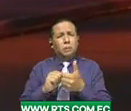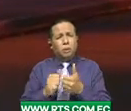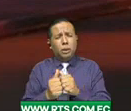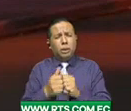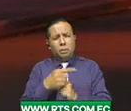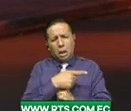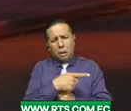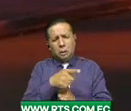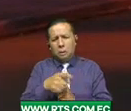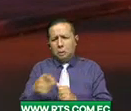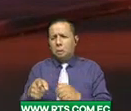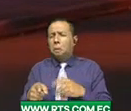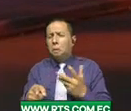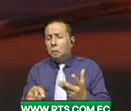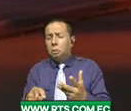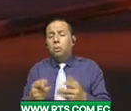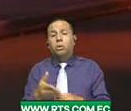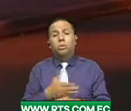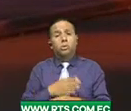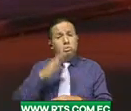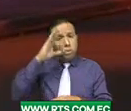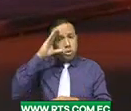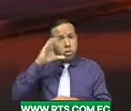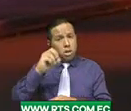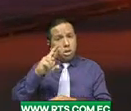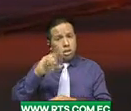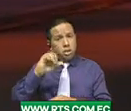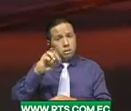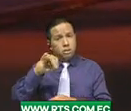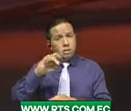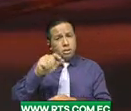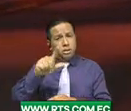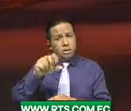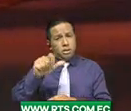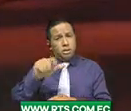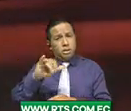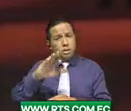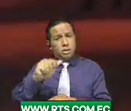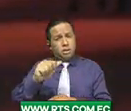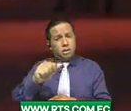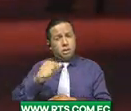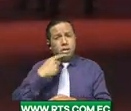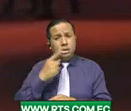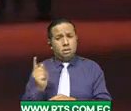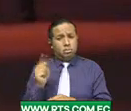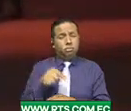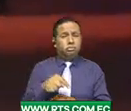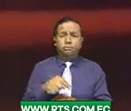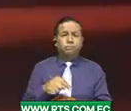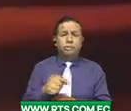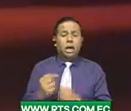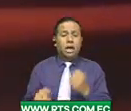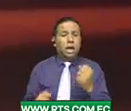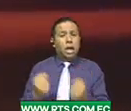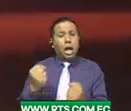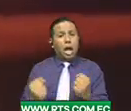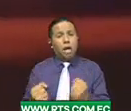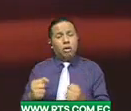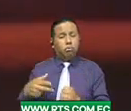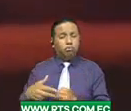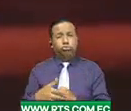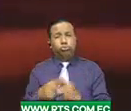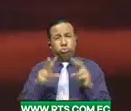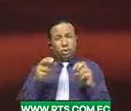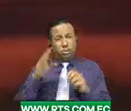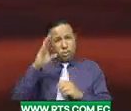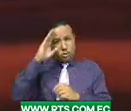todavía criminalística no se hace presente. Por lo menos el vehículo de medicina legal todavía no lo hemos visto